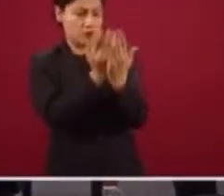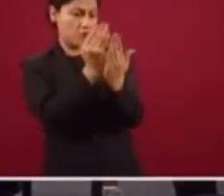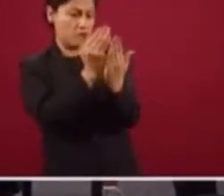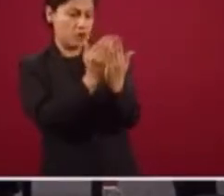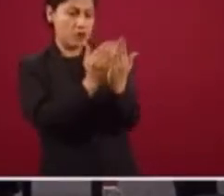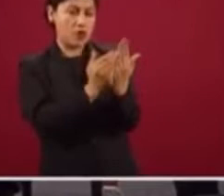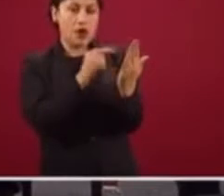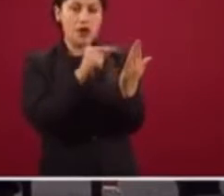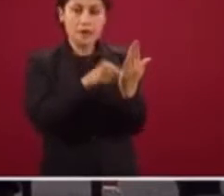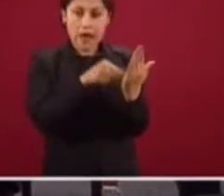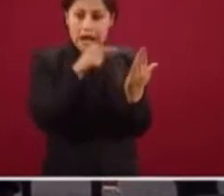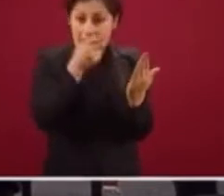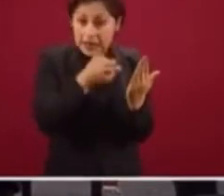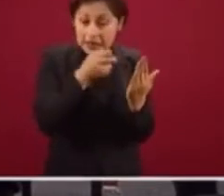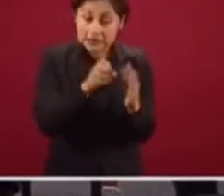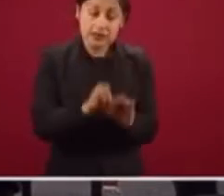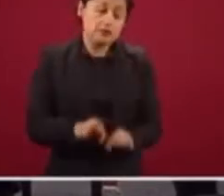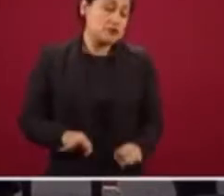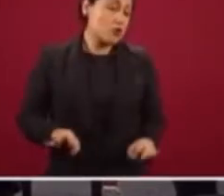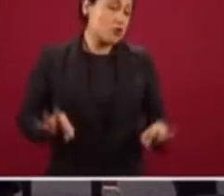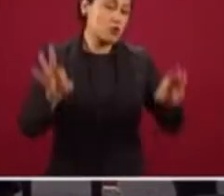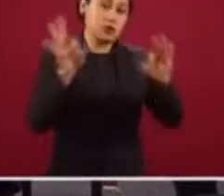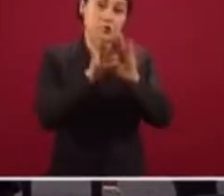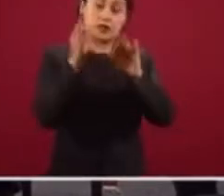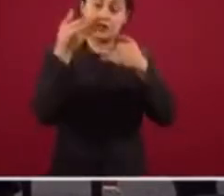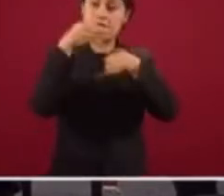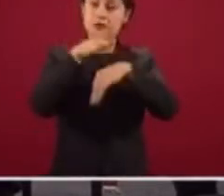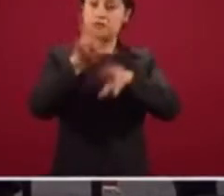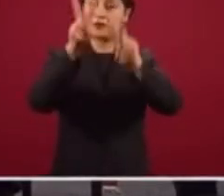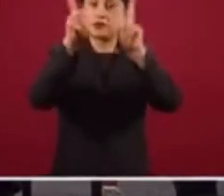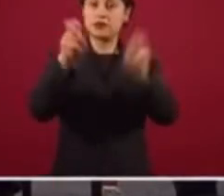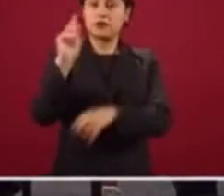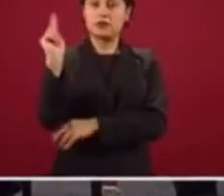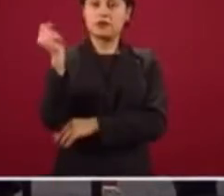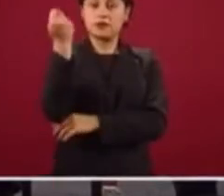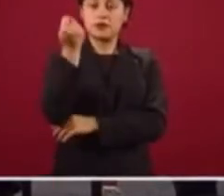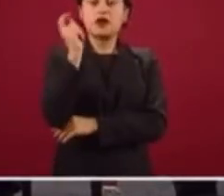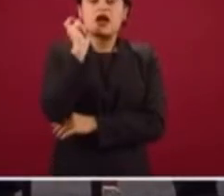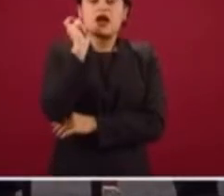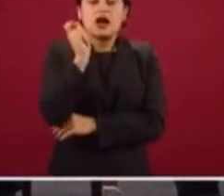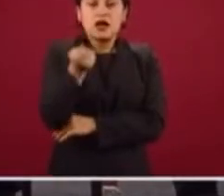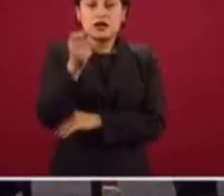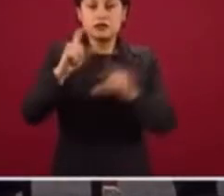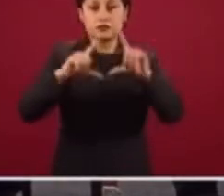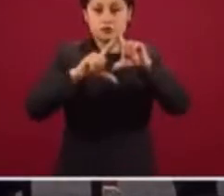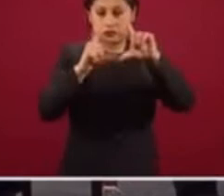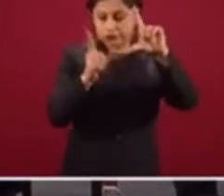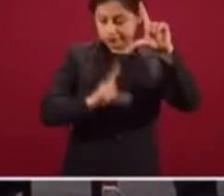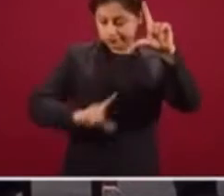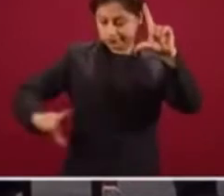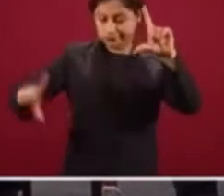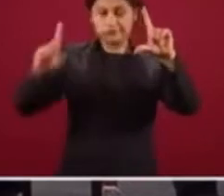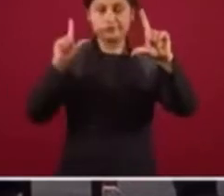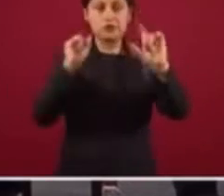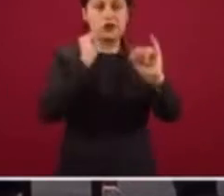es que tengamos conectividad en toda la república por internet